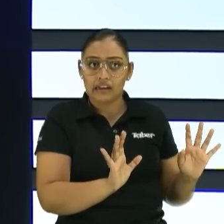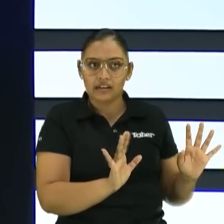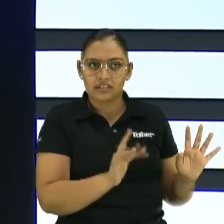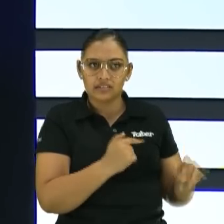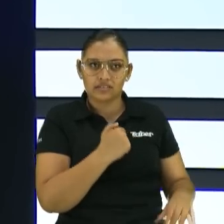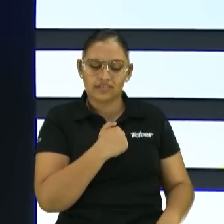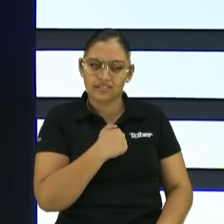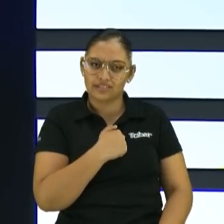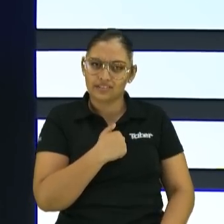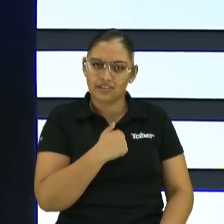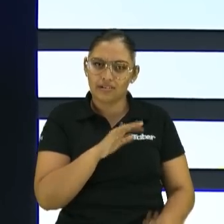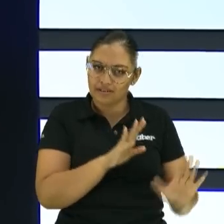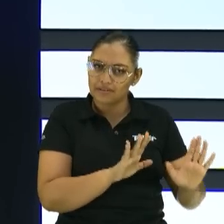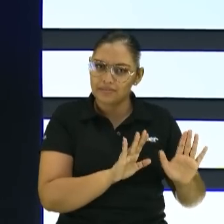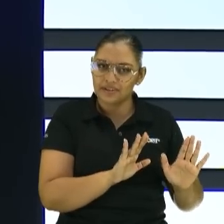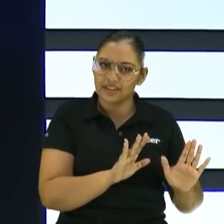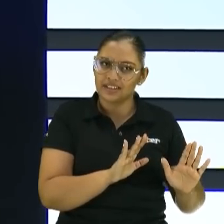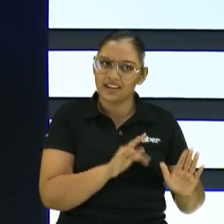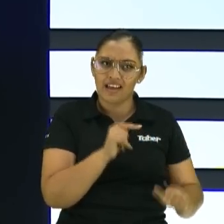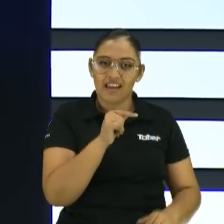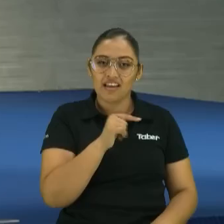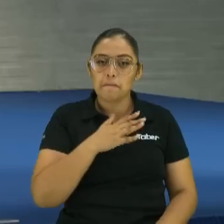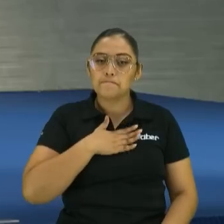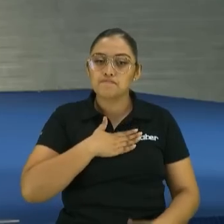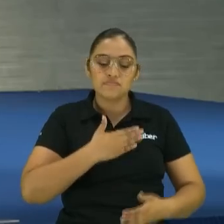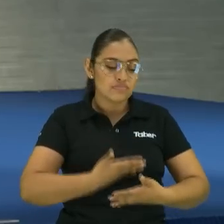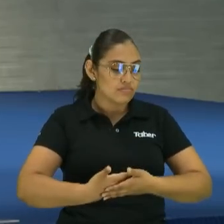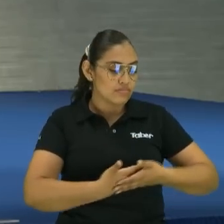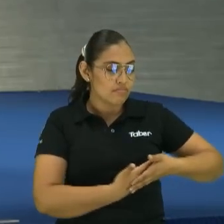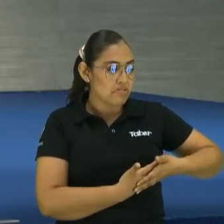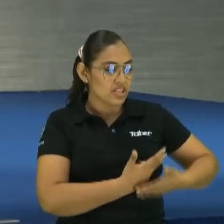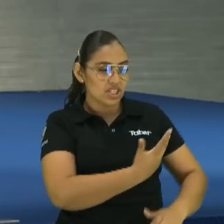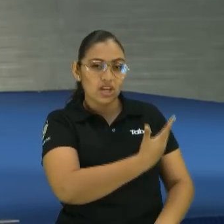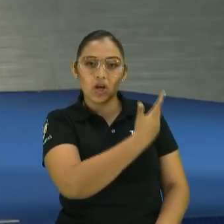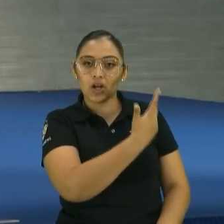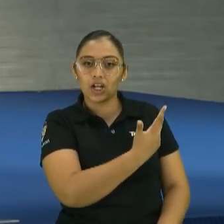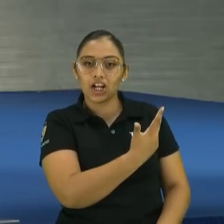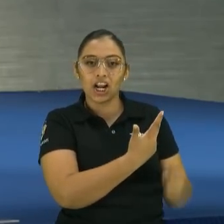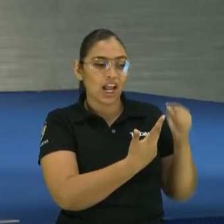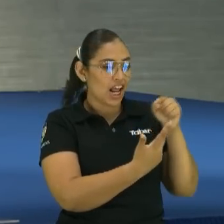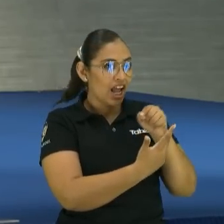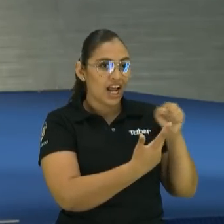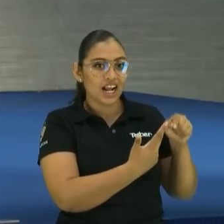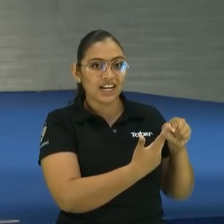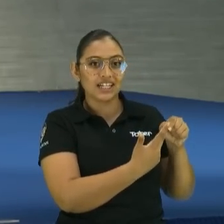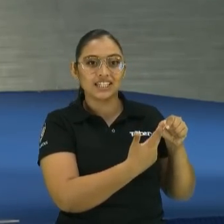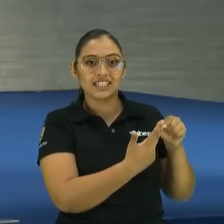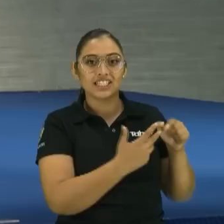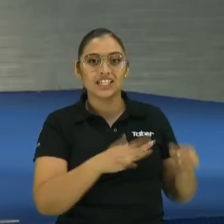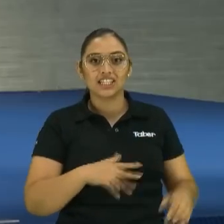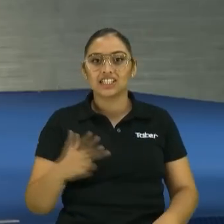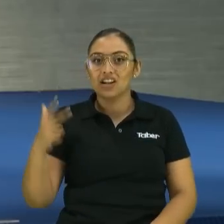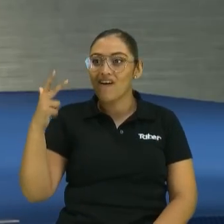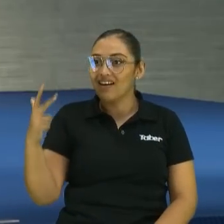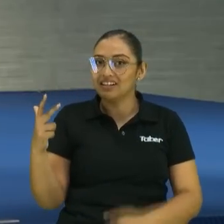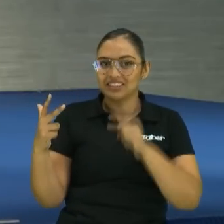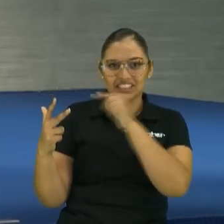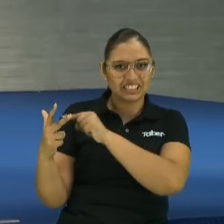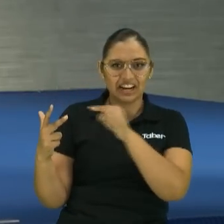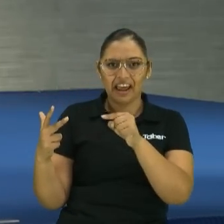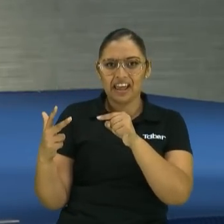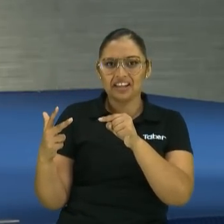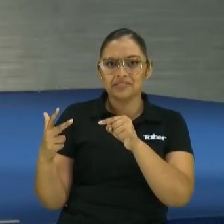ya te dio esto es desgraciados hasta el día de hoy ninguno de ellos ni la nana me acepta que chupa